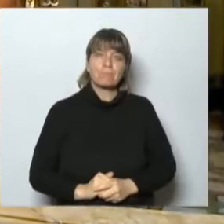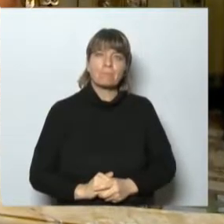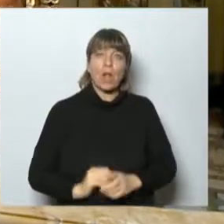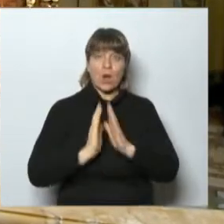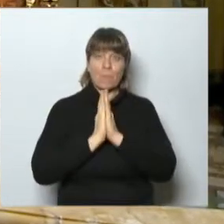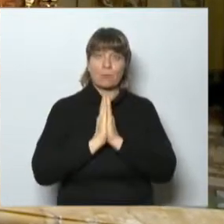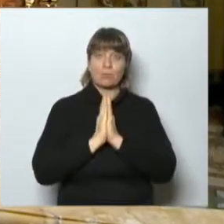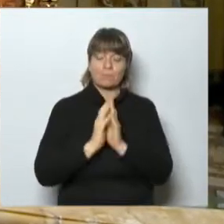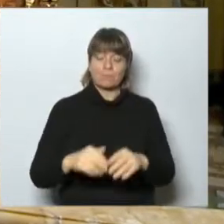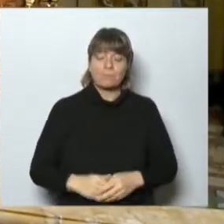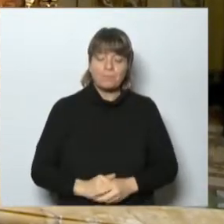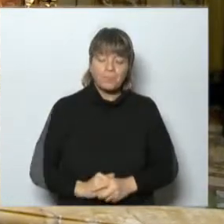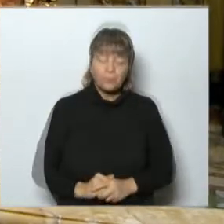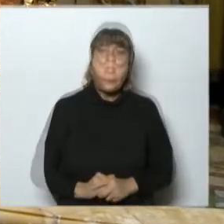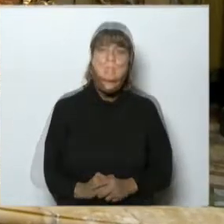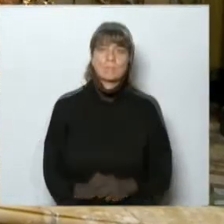Oremos.